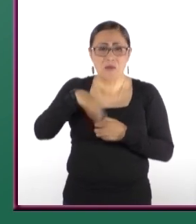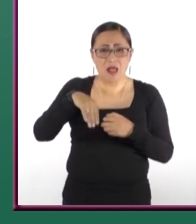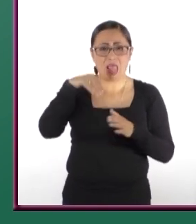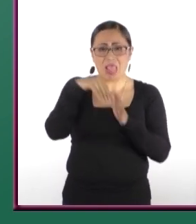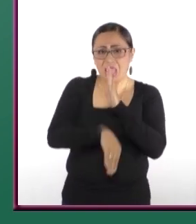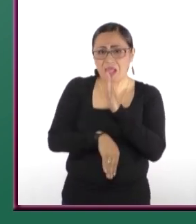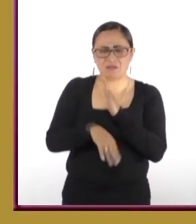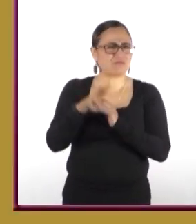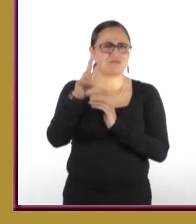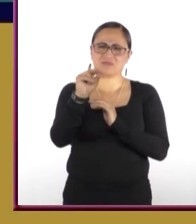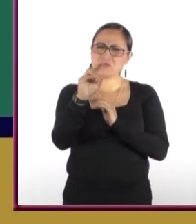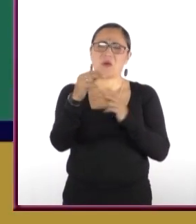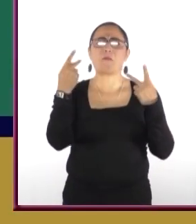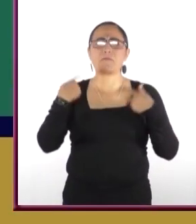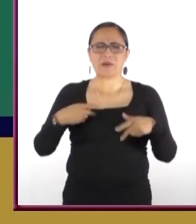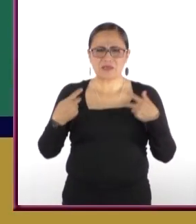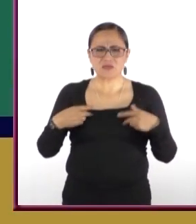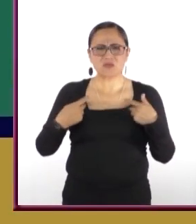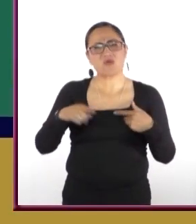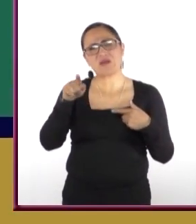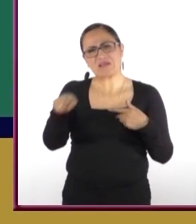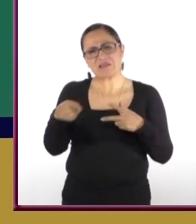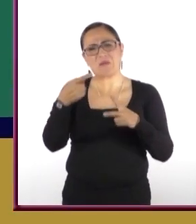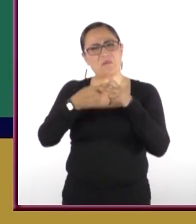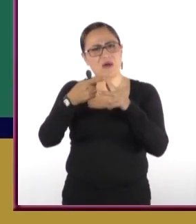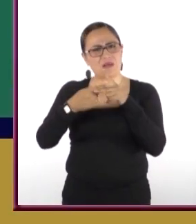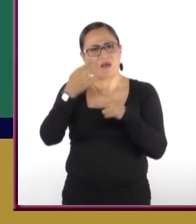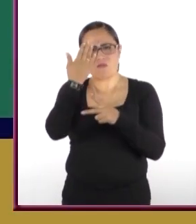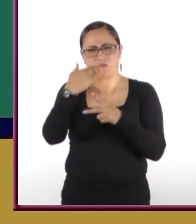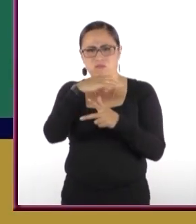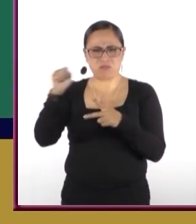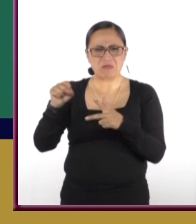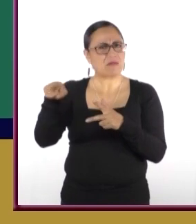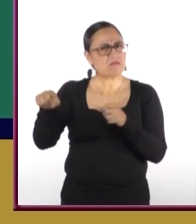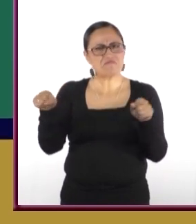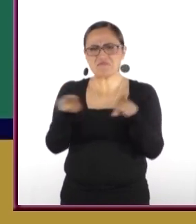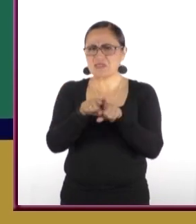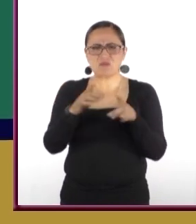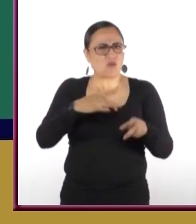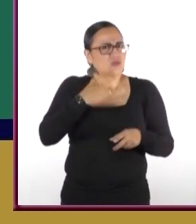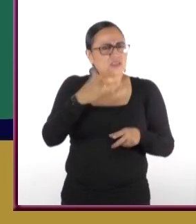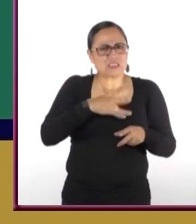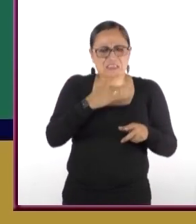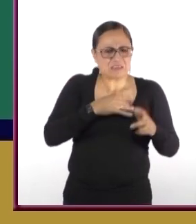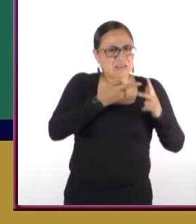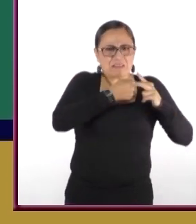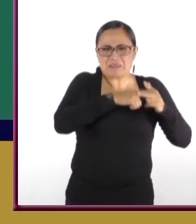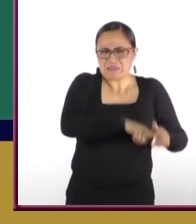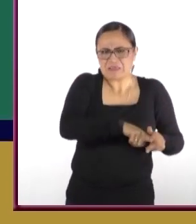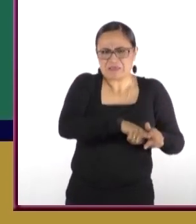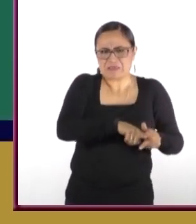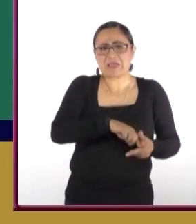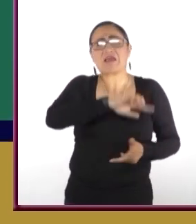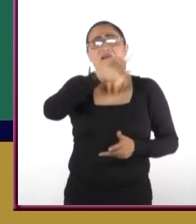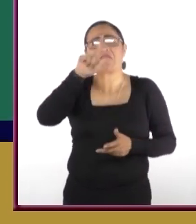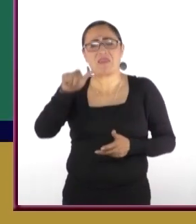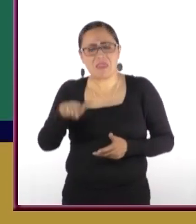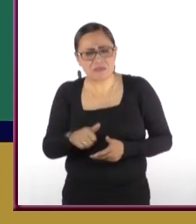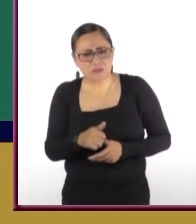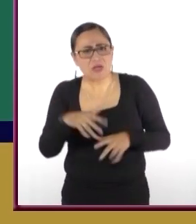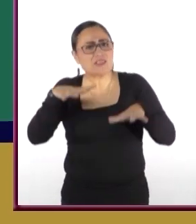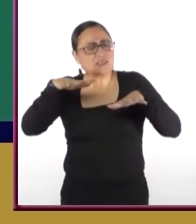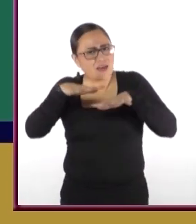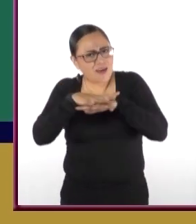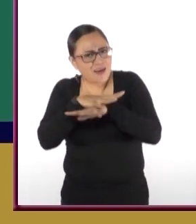en ellas. Muchos matemáticos famosos han pasado por sentir esa ansiedad en sus estudios secundarios y luego, por